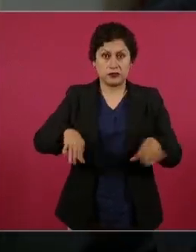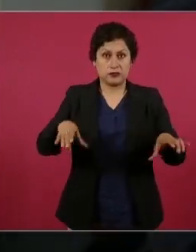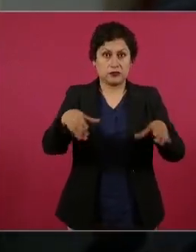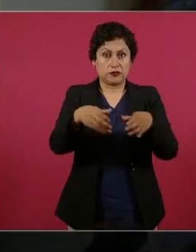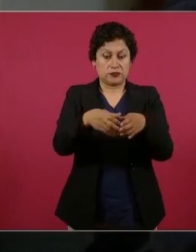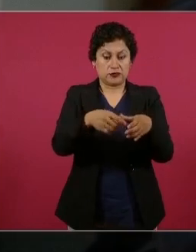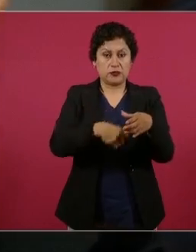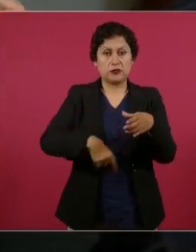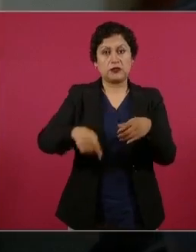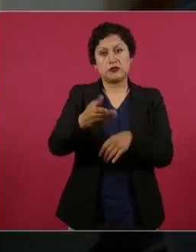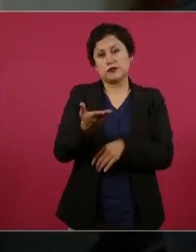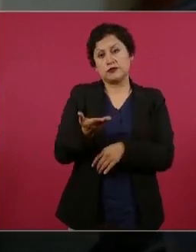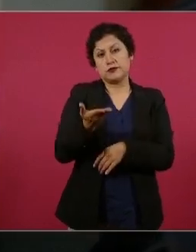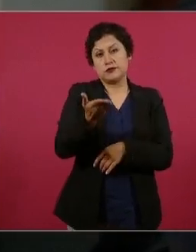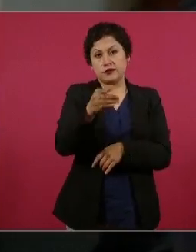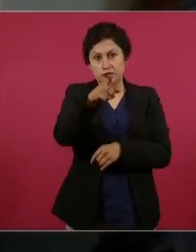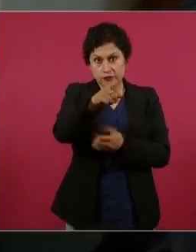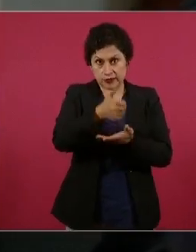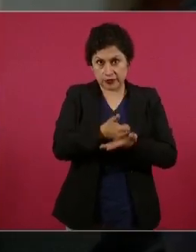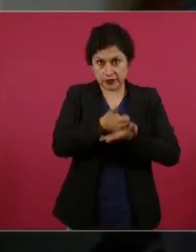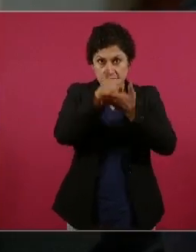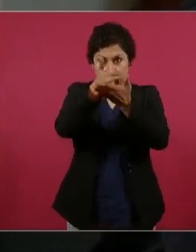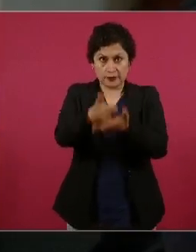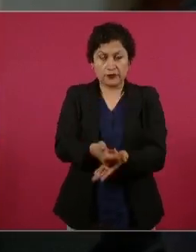una vez más su apoyo para la